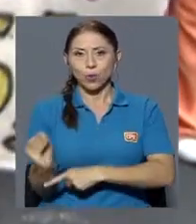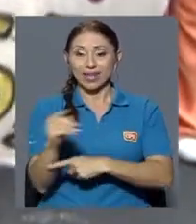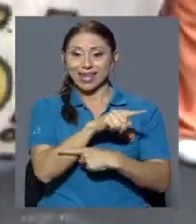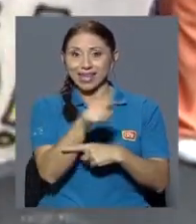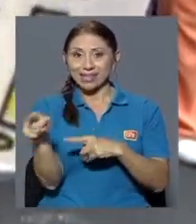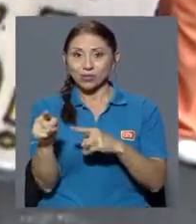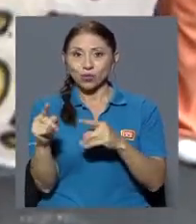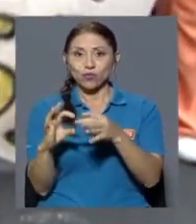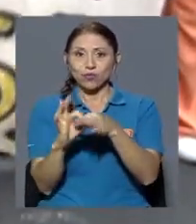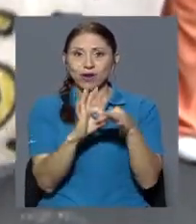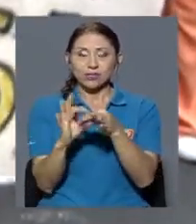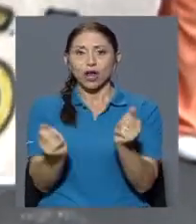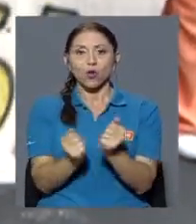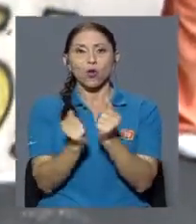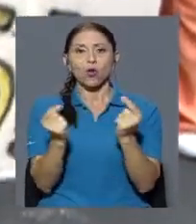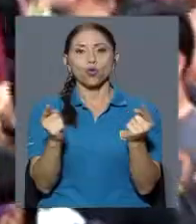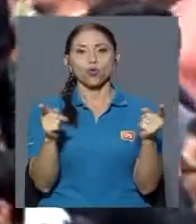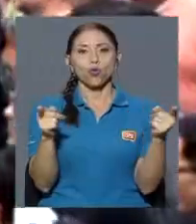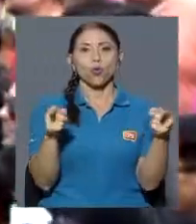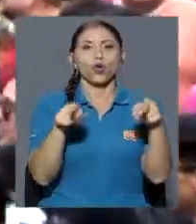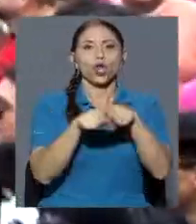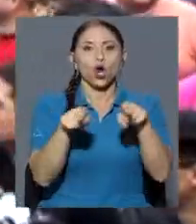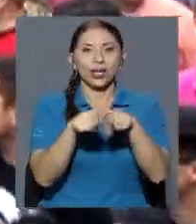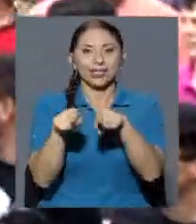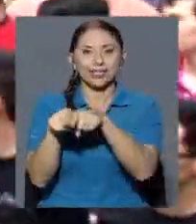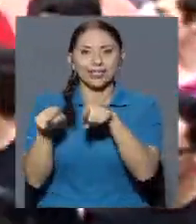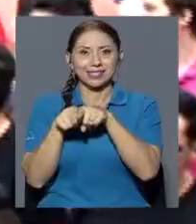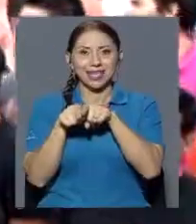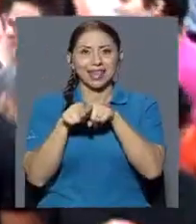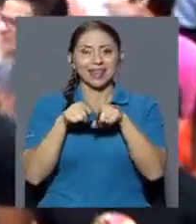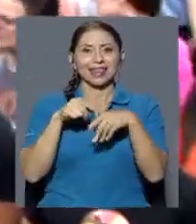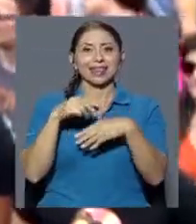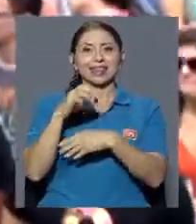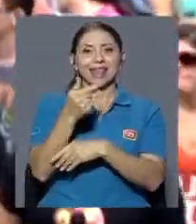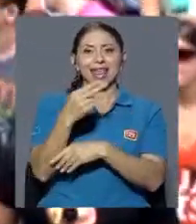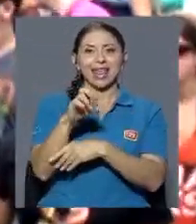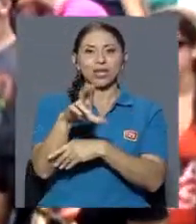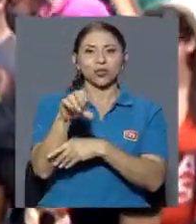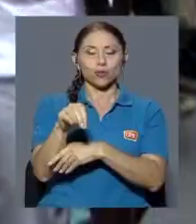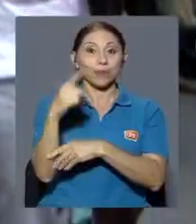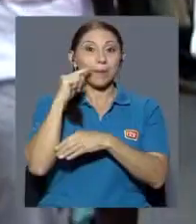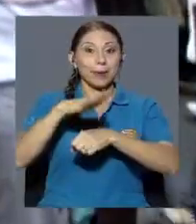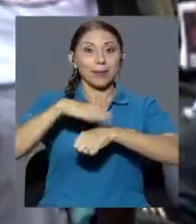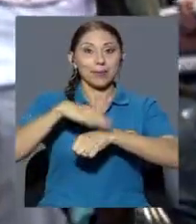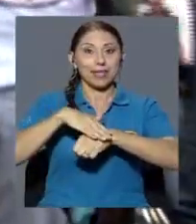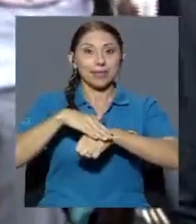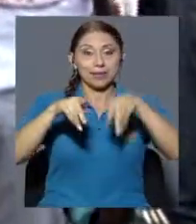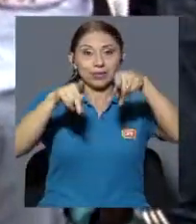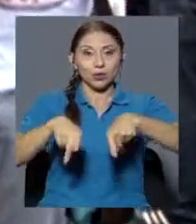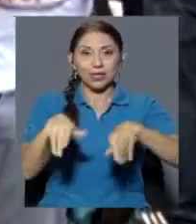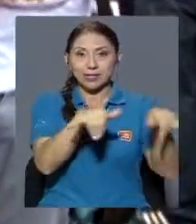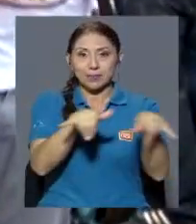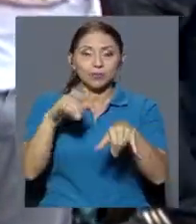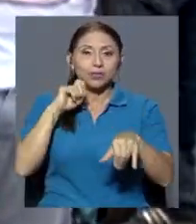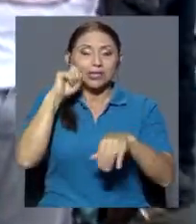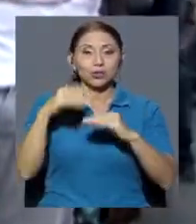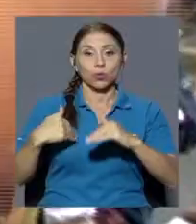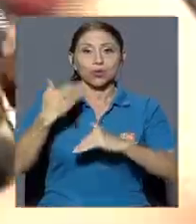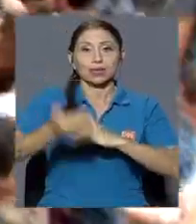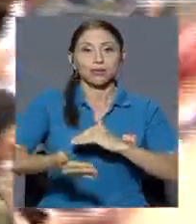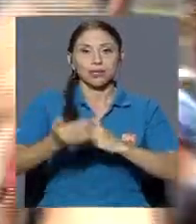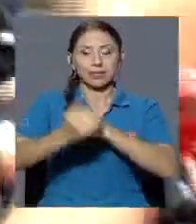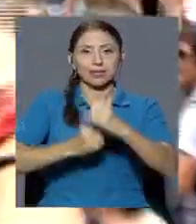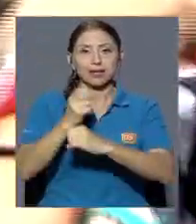de hecho para permitir las uniones de hecho entre parejas del mismo sexo y posteriormente en el 2015 se presenta otra acción